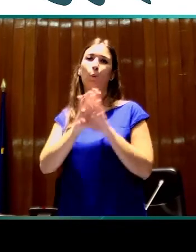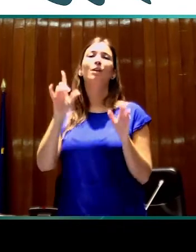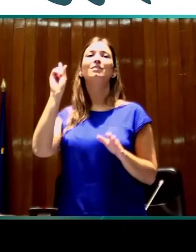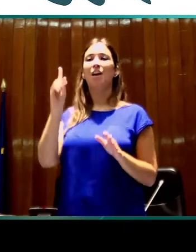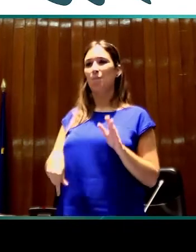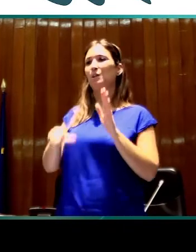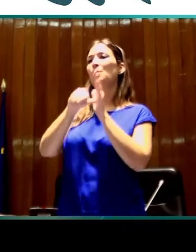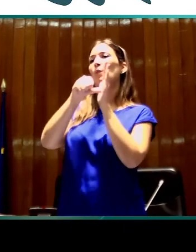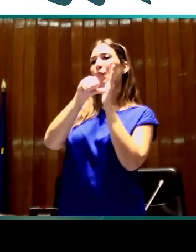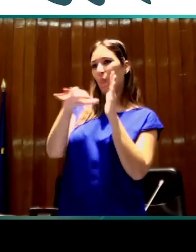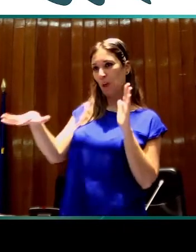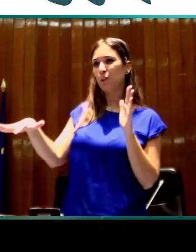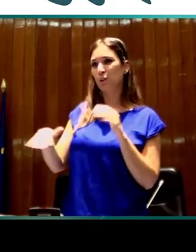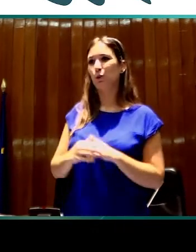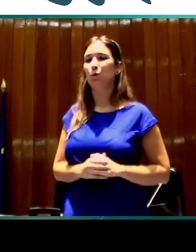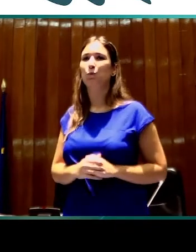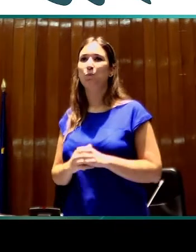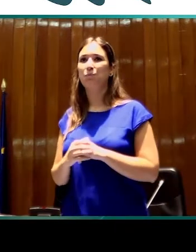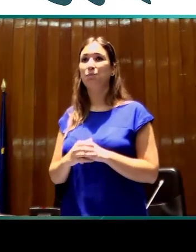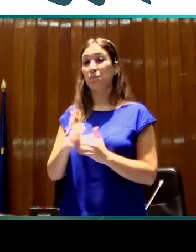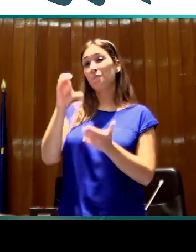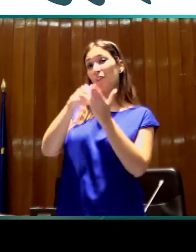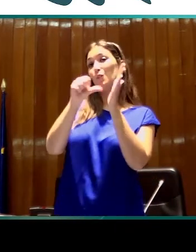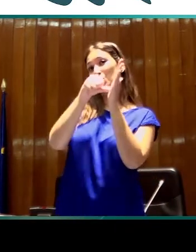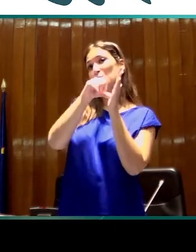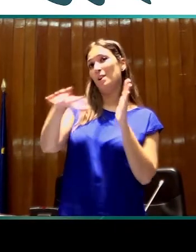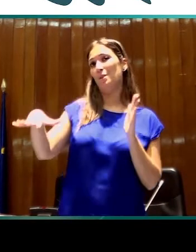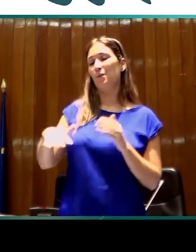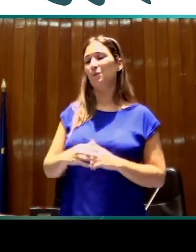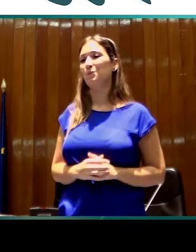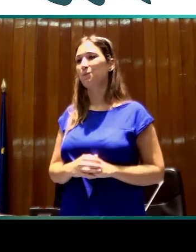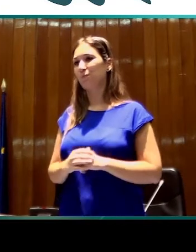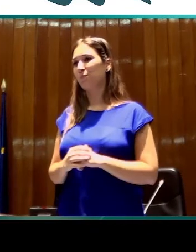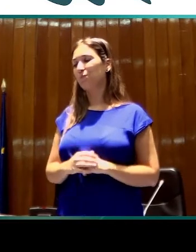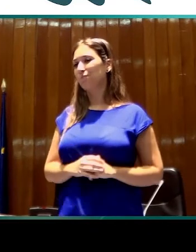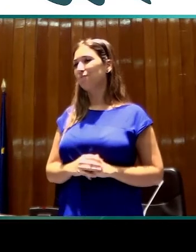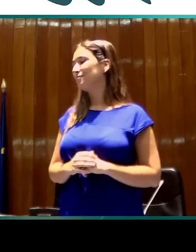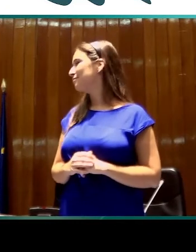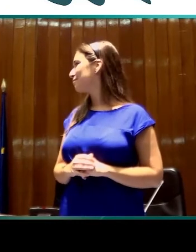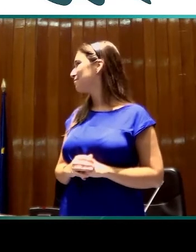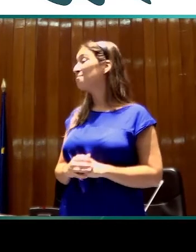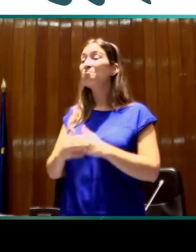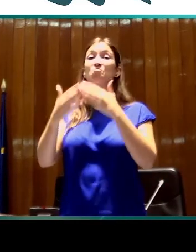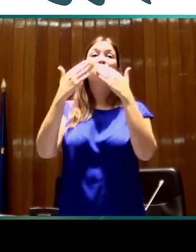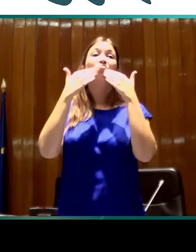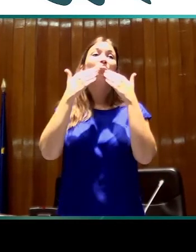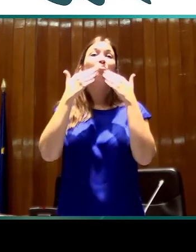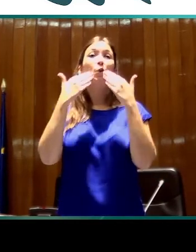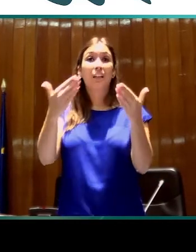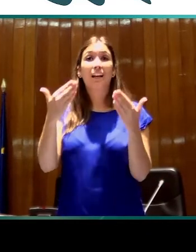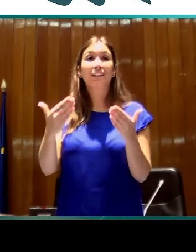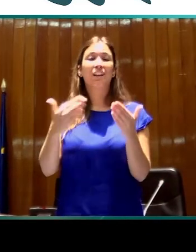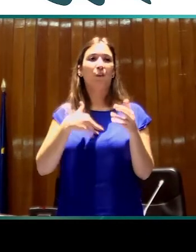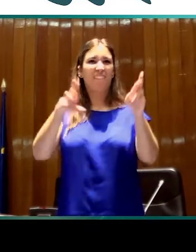Centro Nacional, con el Centro de Normalización de la Lengua de Signos Española. Muchísimas gracias y les